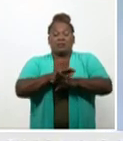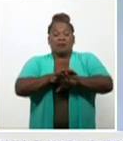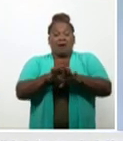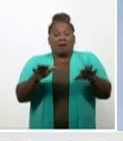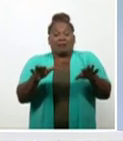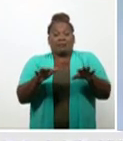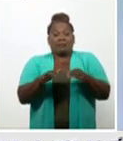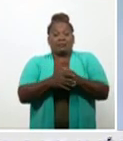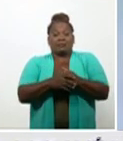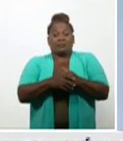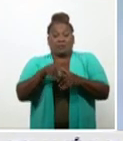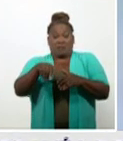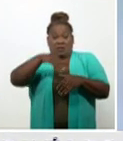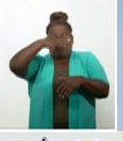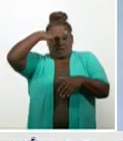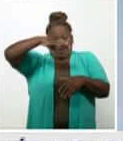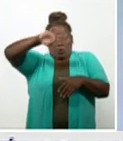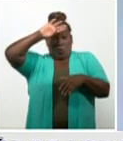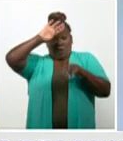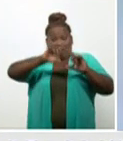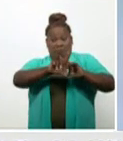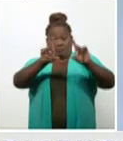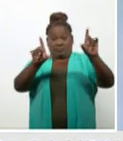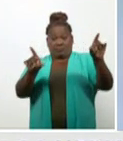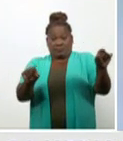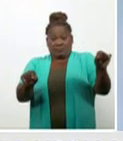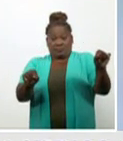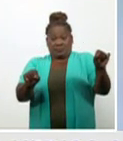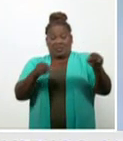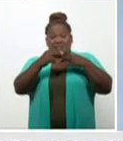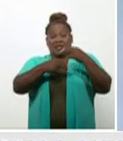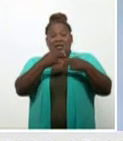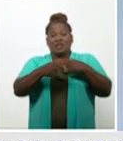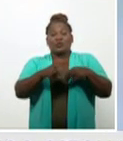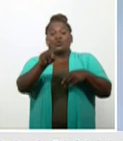en nuestro país se han realizado